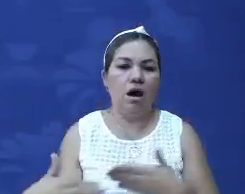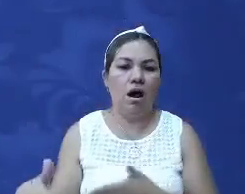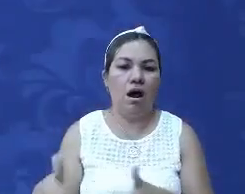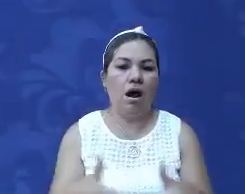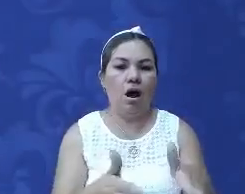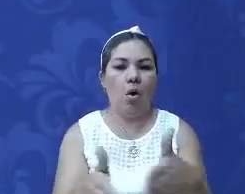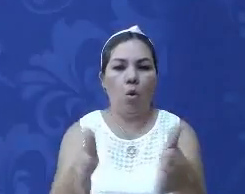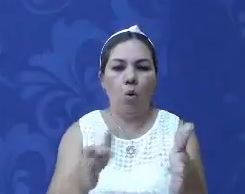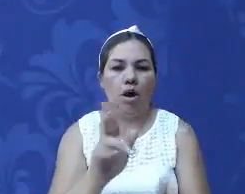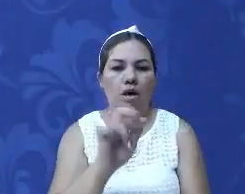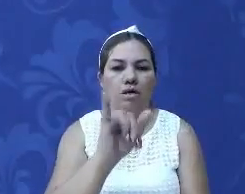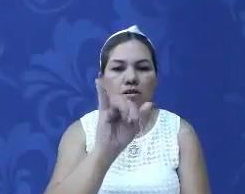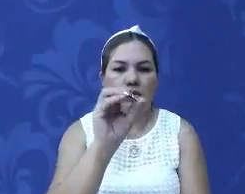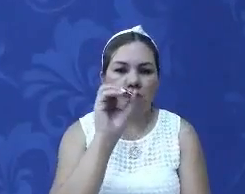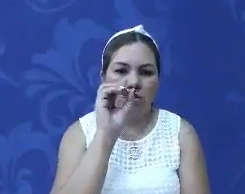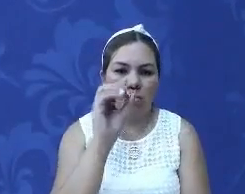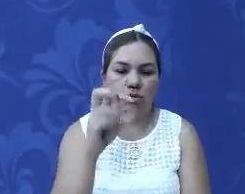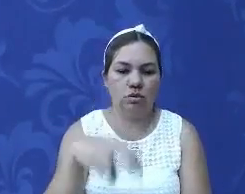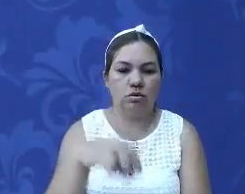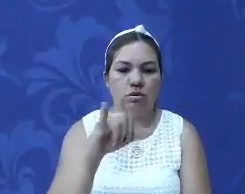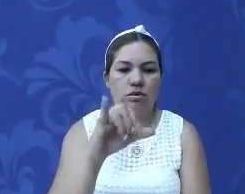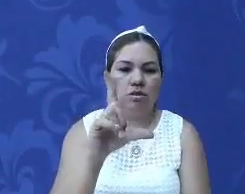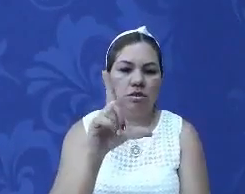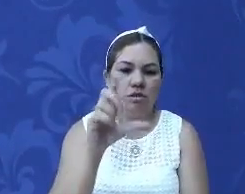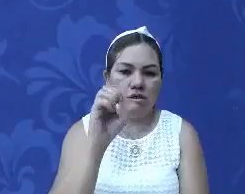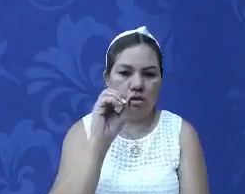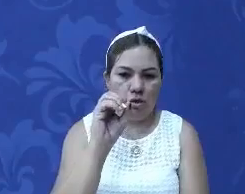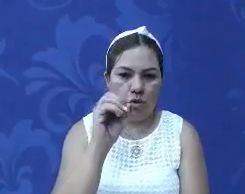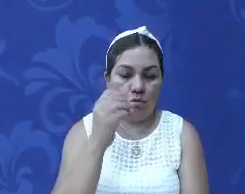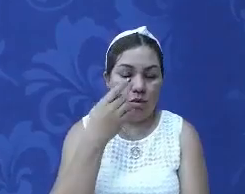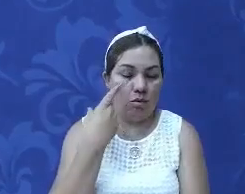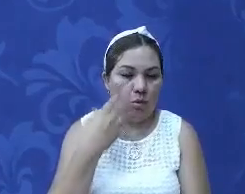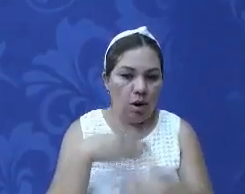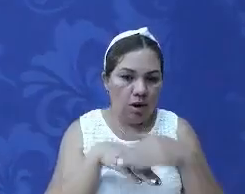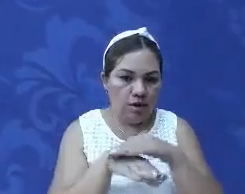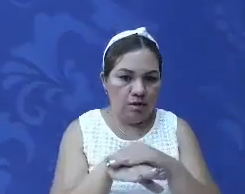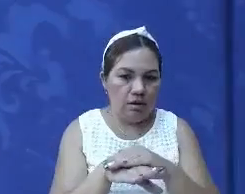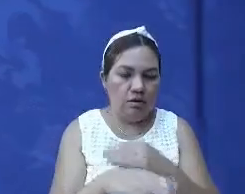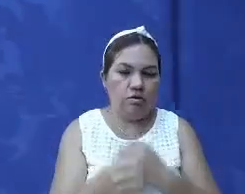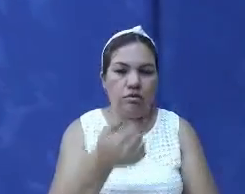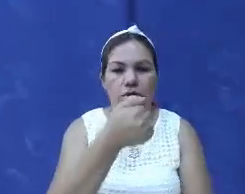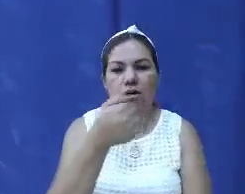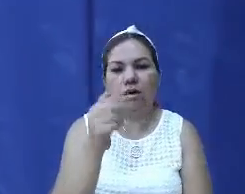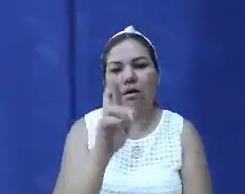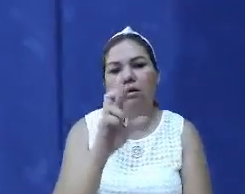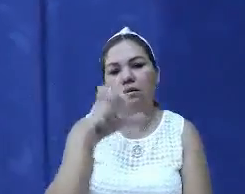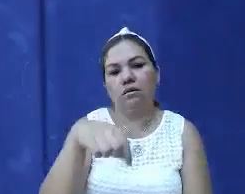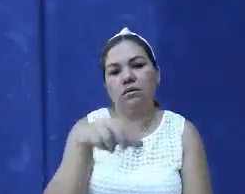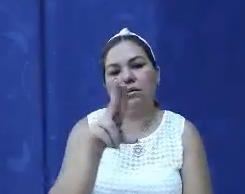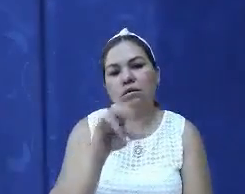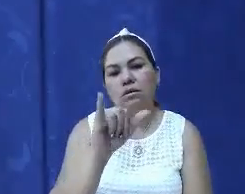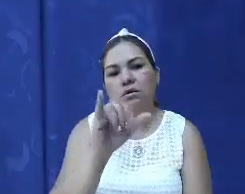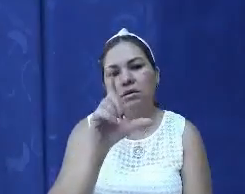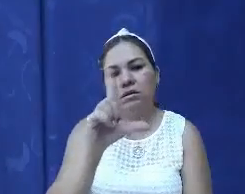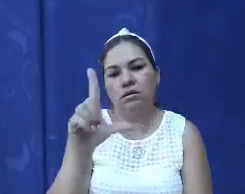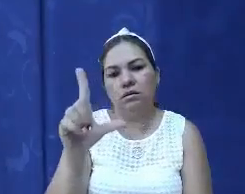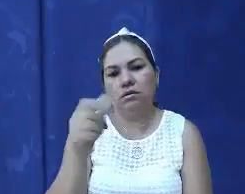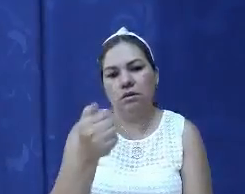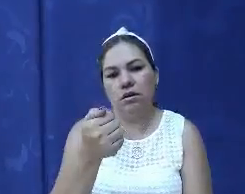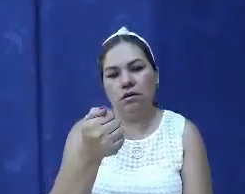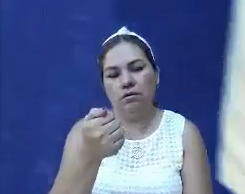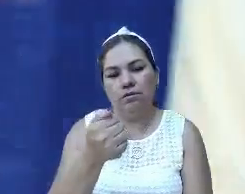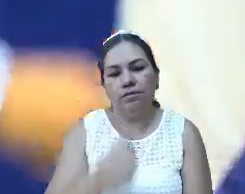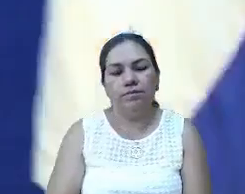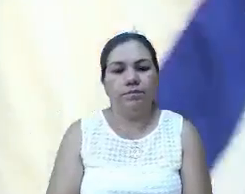escondieron al bebé Moisés en una arquilla de junco y calafatearon la arquilla con asfalto y con brea.